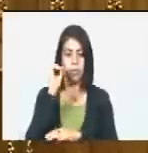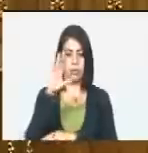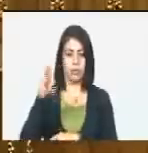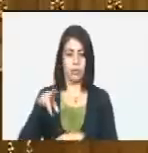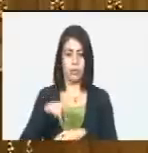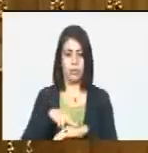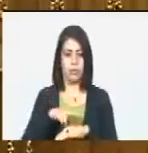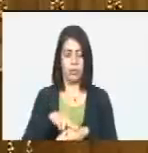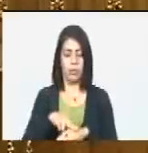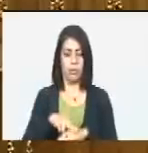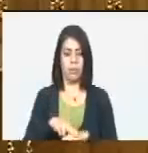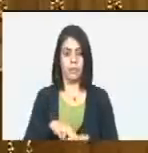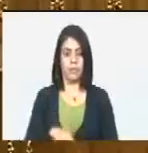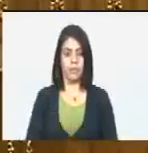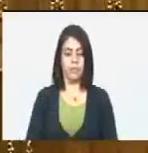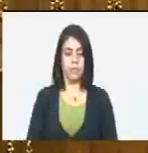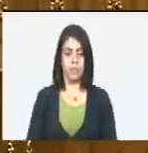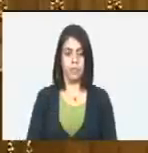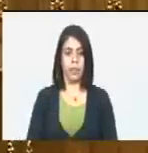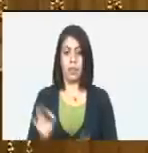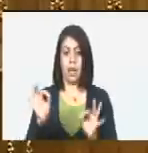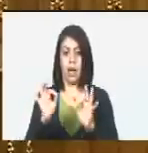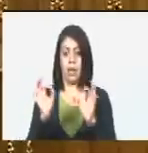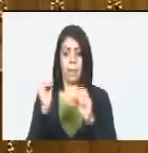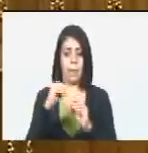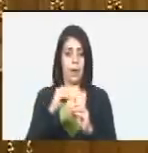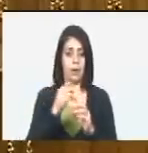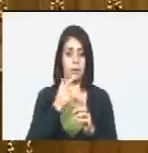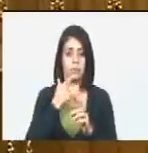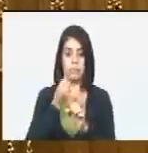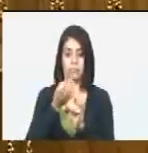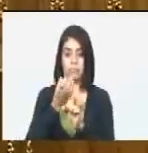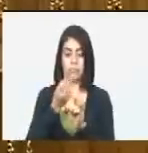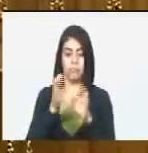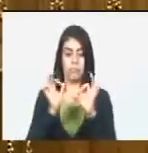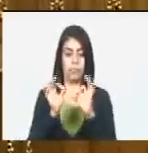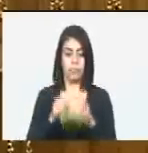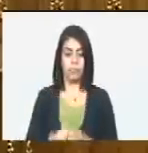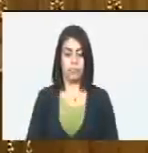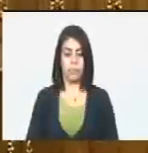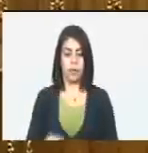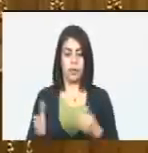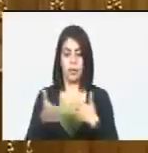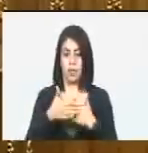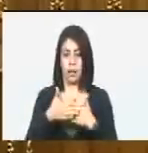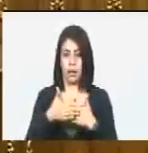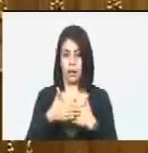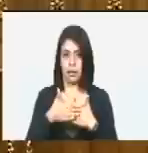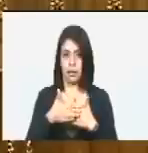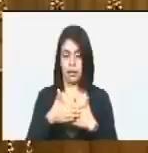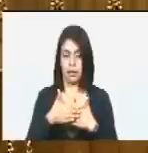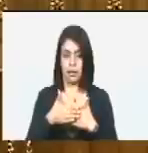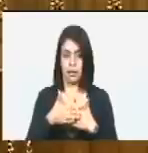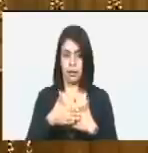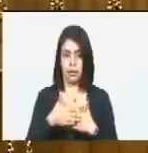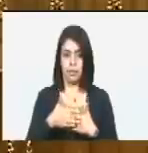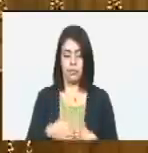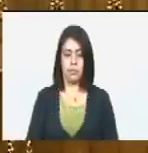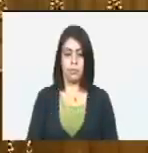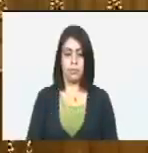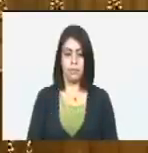Nacional. ¿Nadie más ha anotado el derecho a palabra? Se va a cerrar. Se cierra.